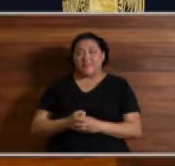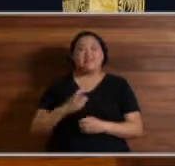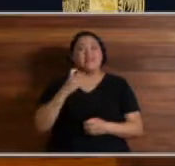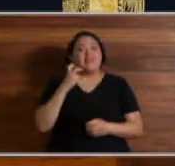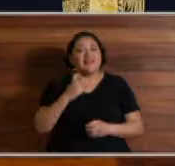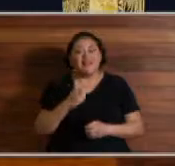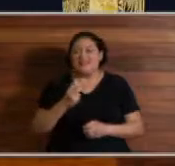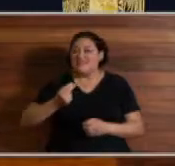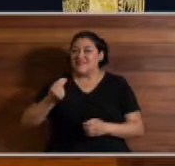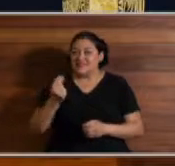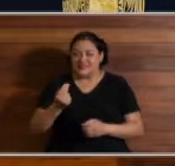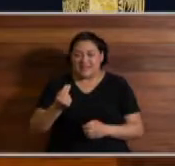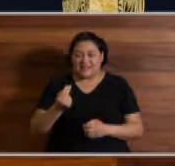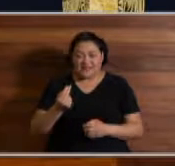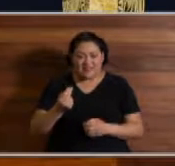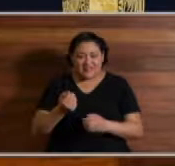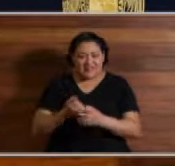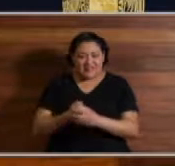Enfrente de